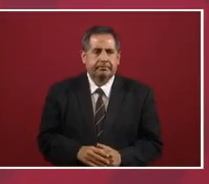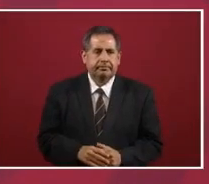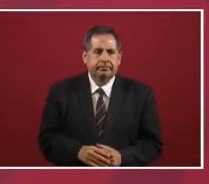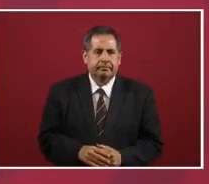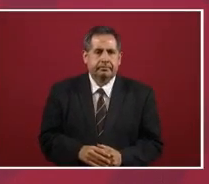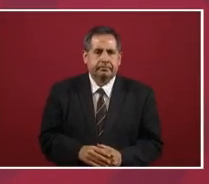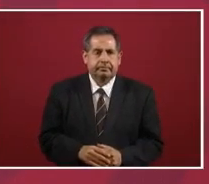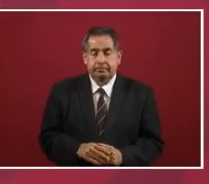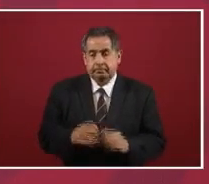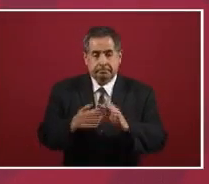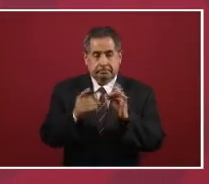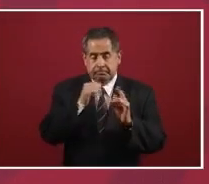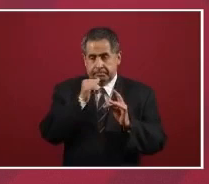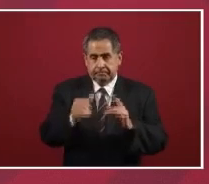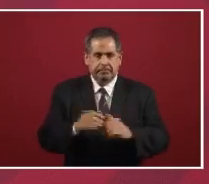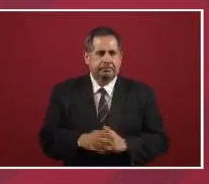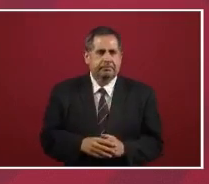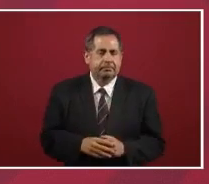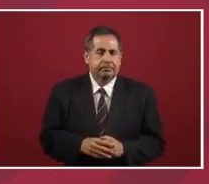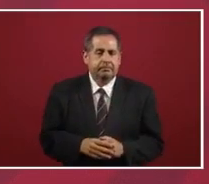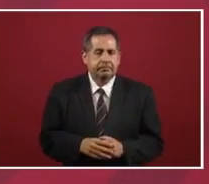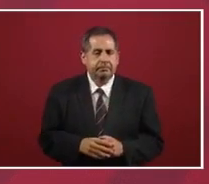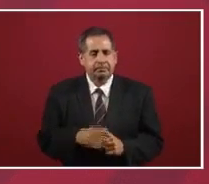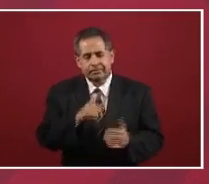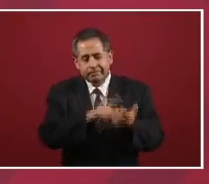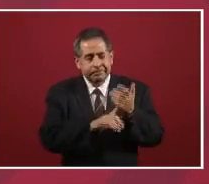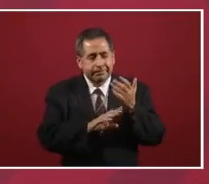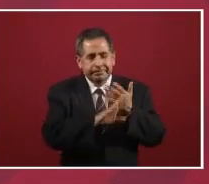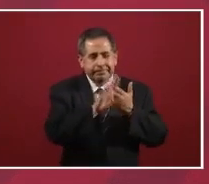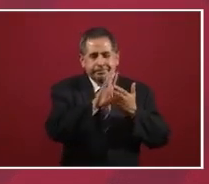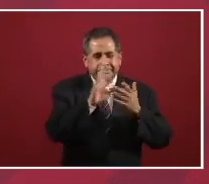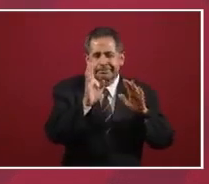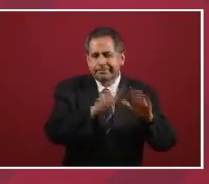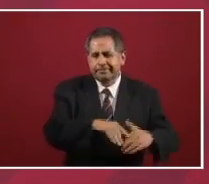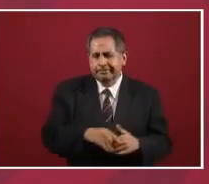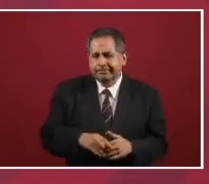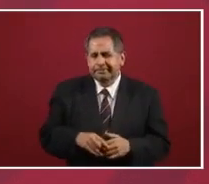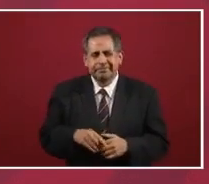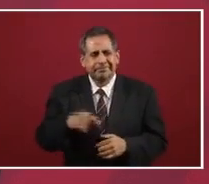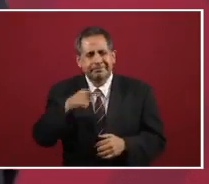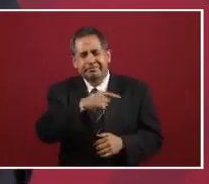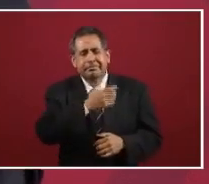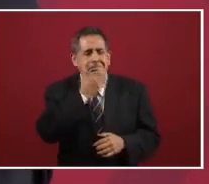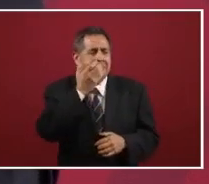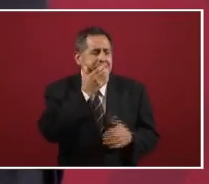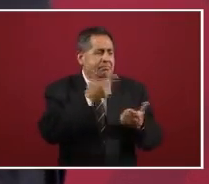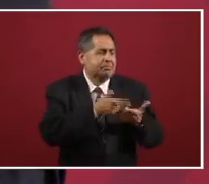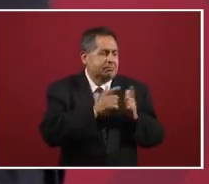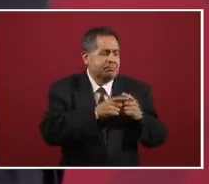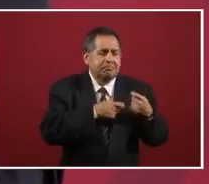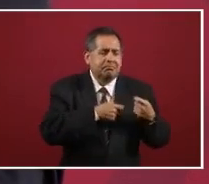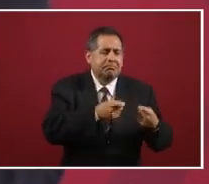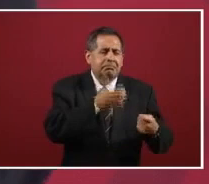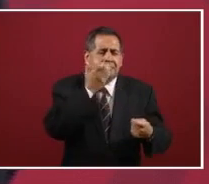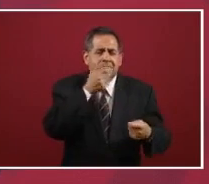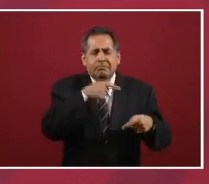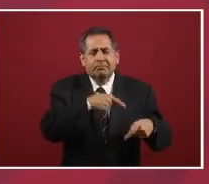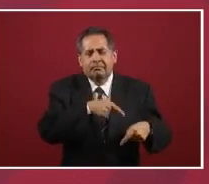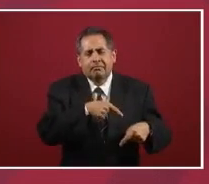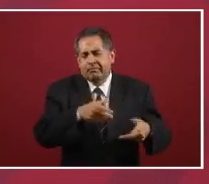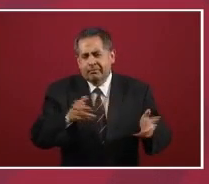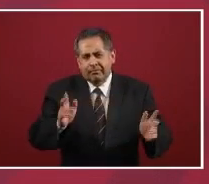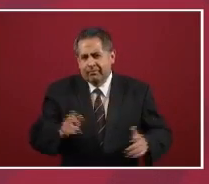Nada. Son los fantasmas, pues. Pero tiene que ver con el conservadurismo. O sea,